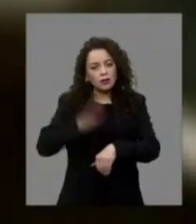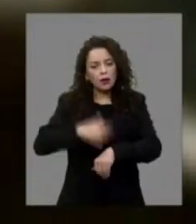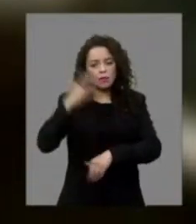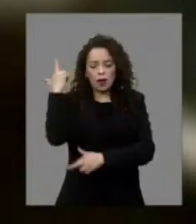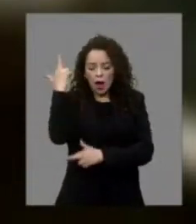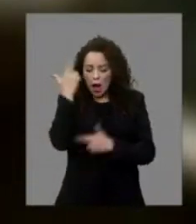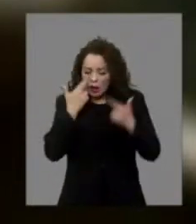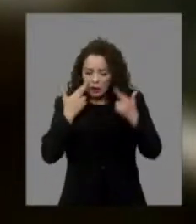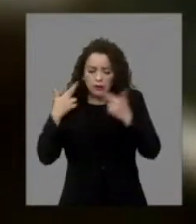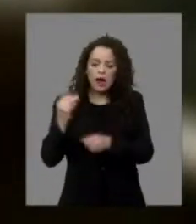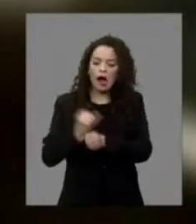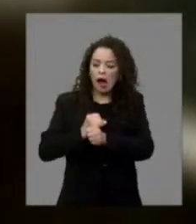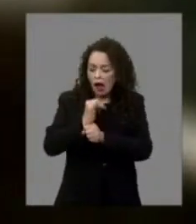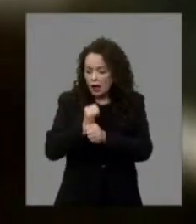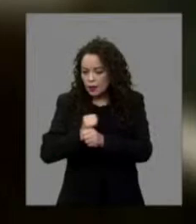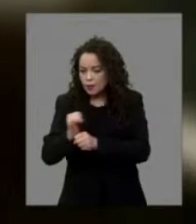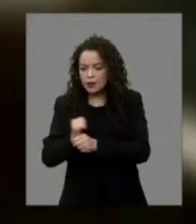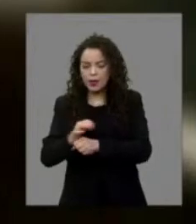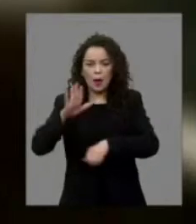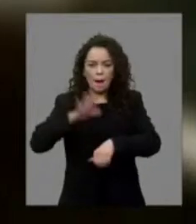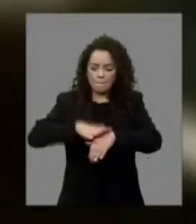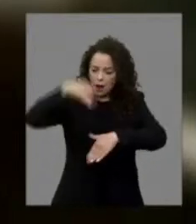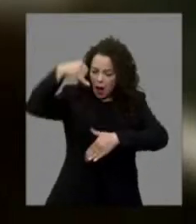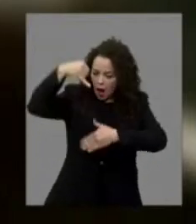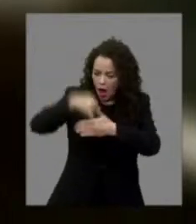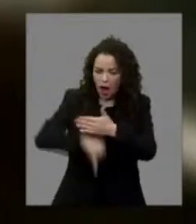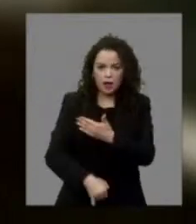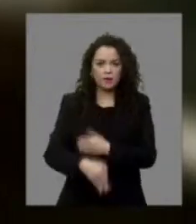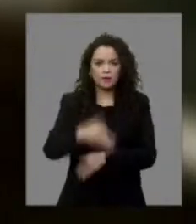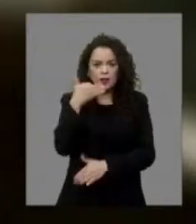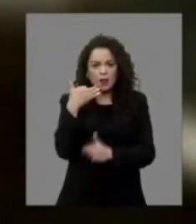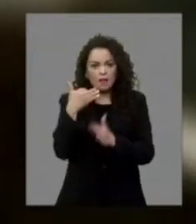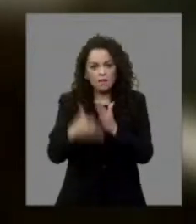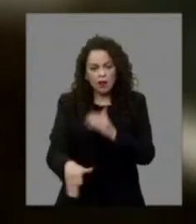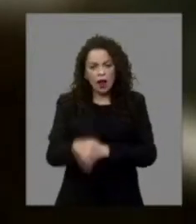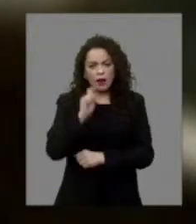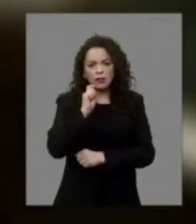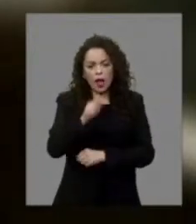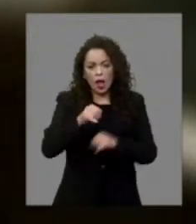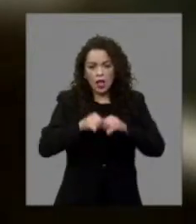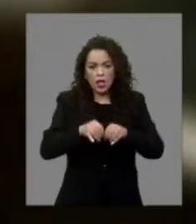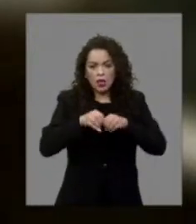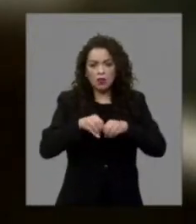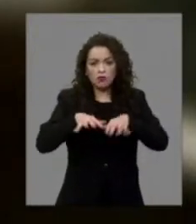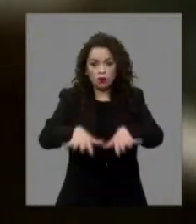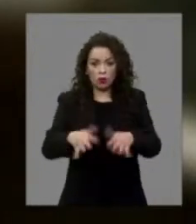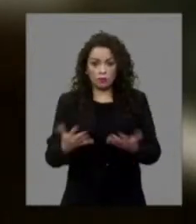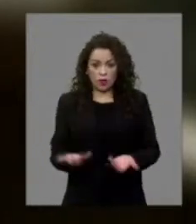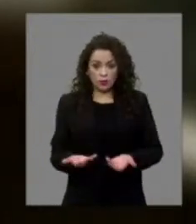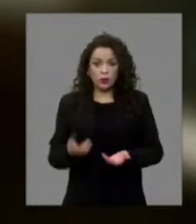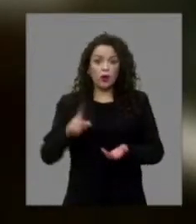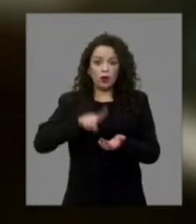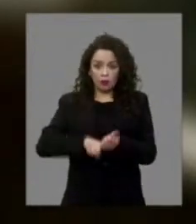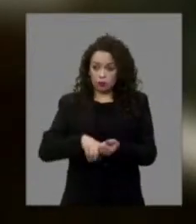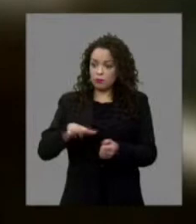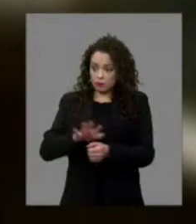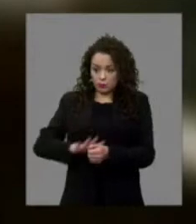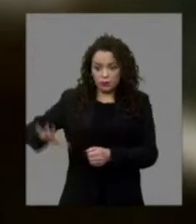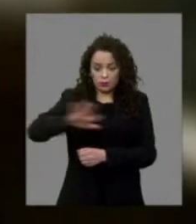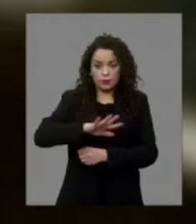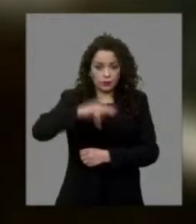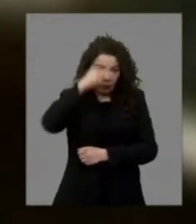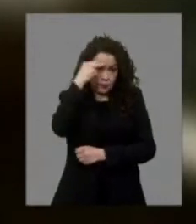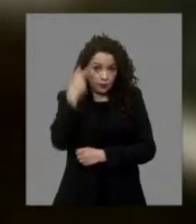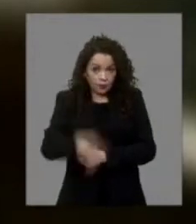adecuada, no se les había dotado de un contenido prestacional por parte del Estado, y simplemente se